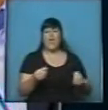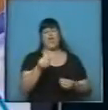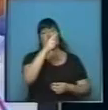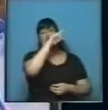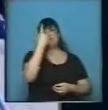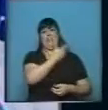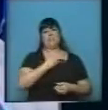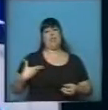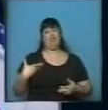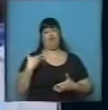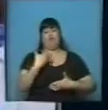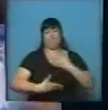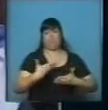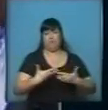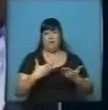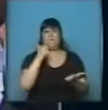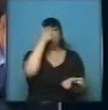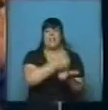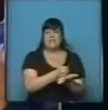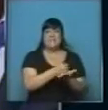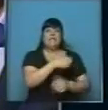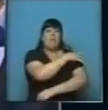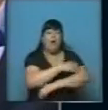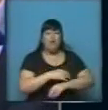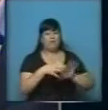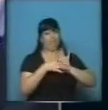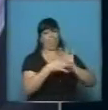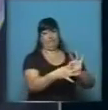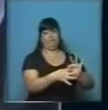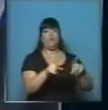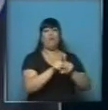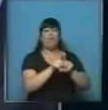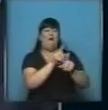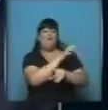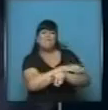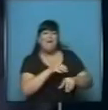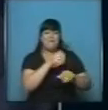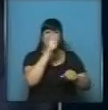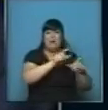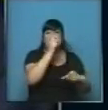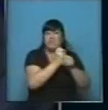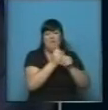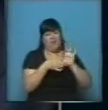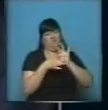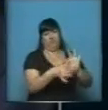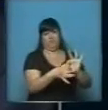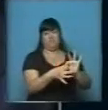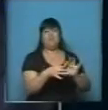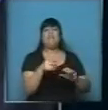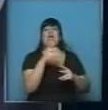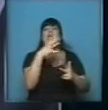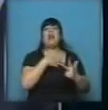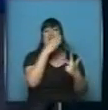social activo, presente al lado de los que más necesitan, de los humildes, de los trabajadores, de nuestra clase